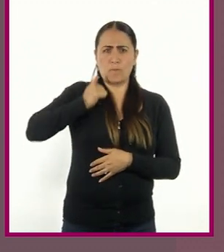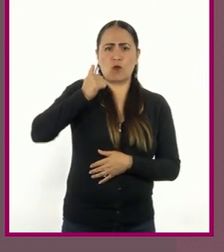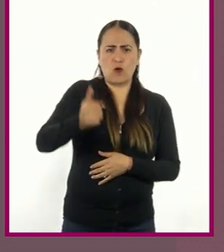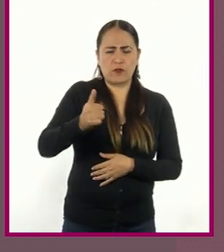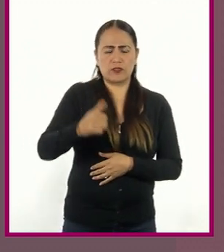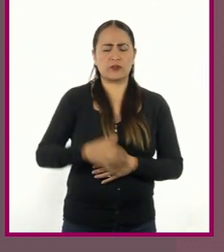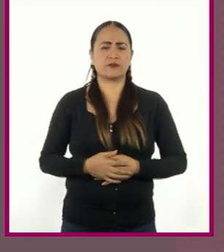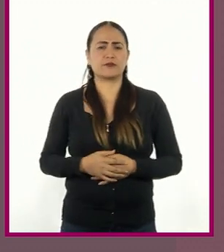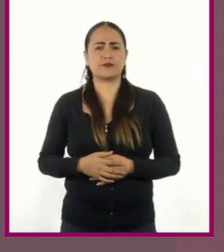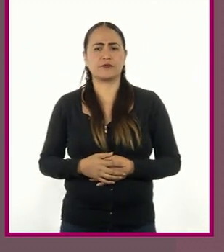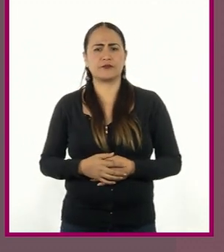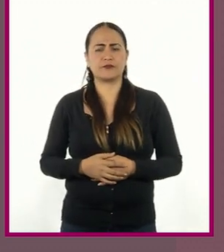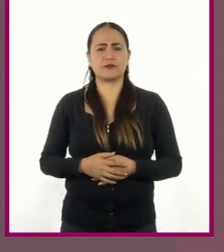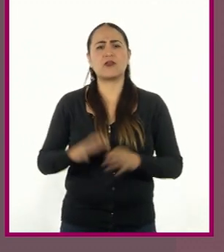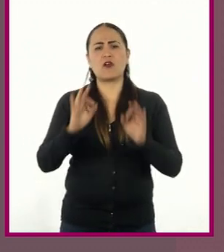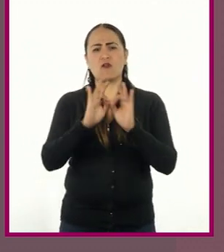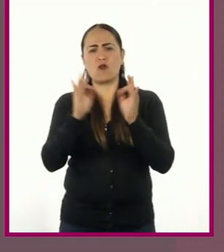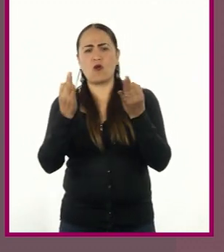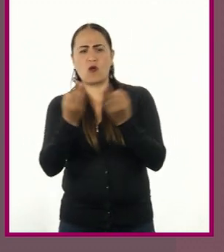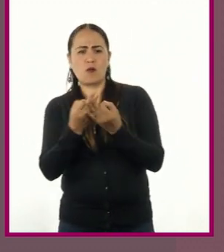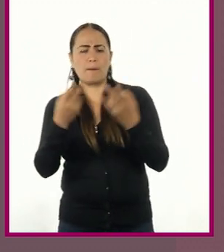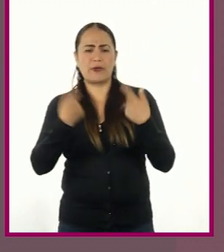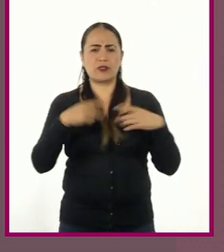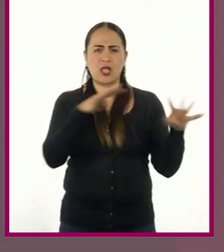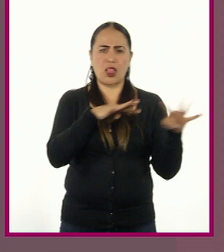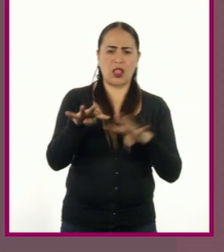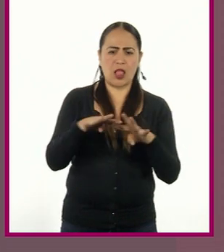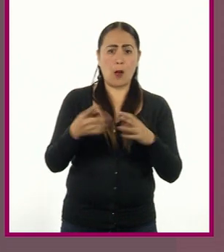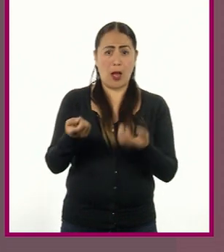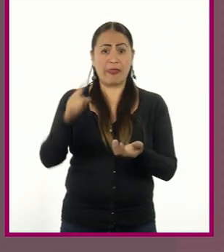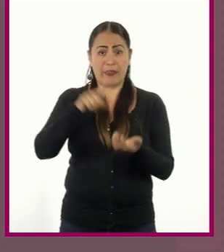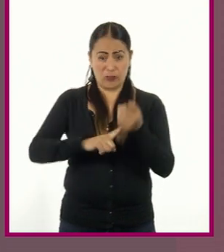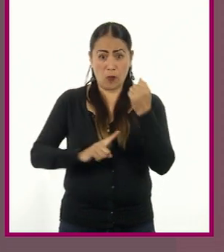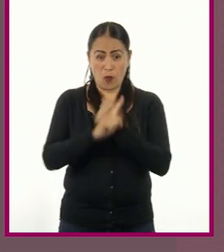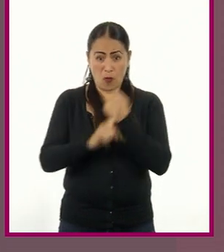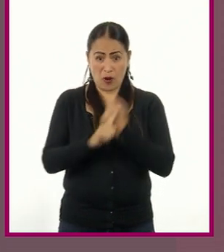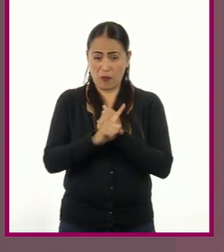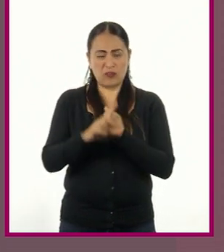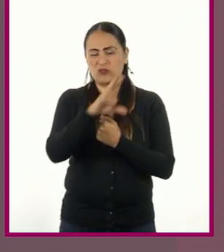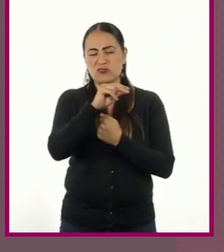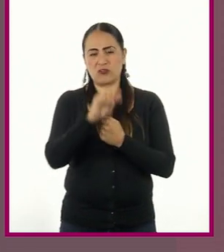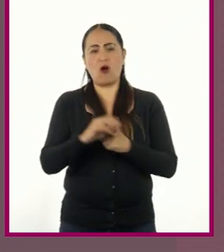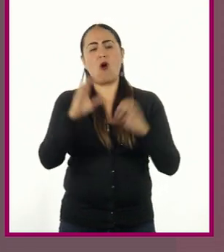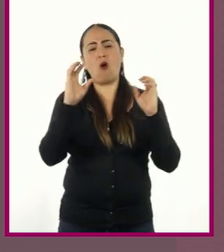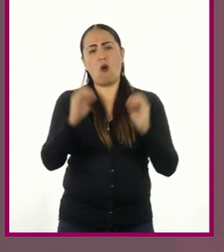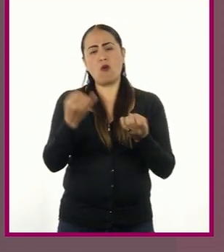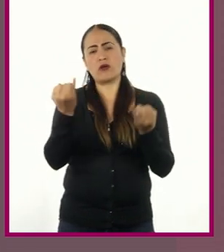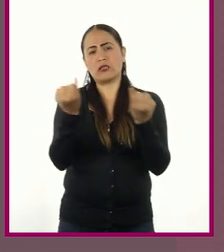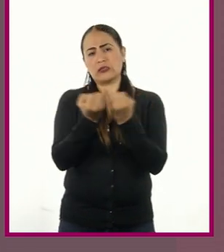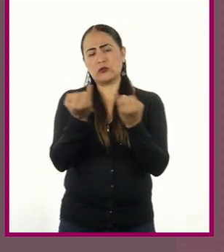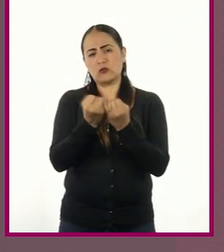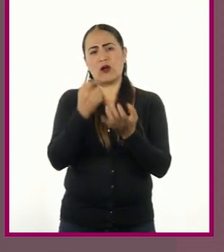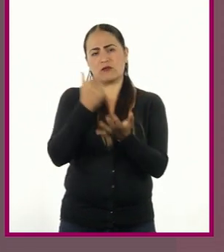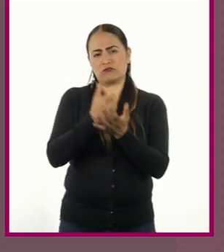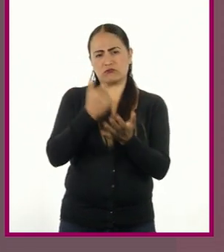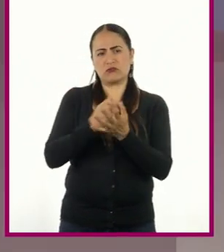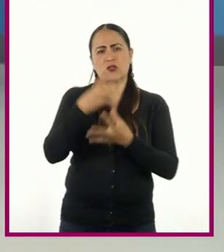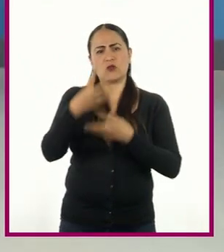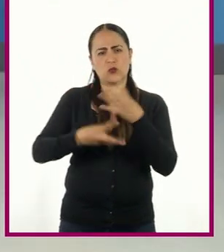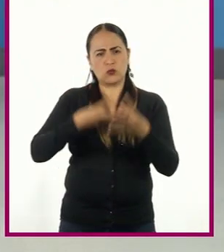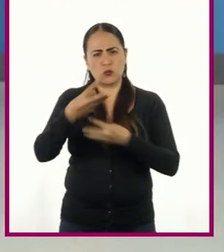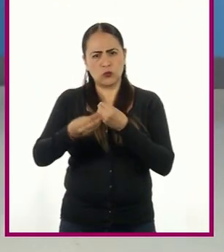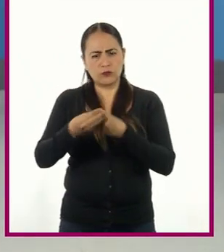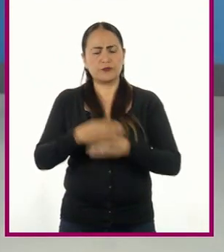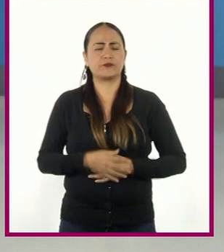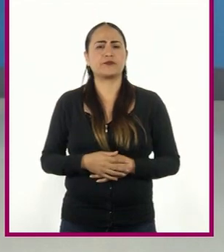nacional, como forma de desviar la atención de la población de otros problemas o son reactivados por cuestiones económicas. El proceso de